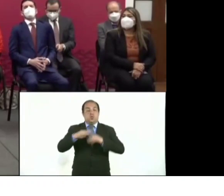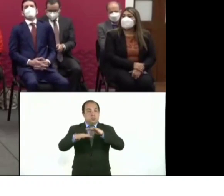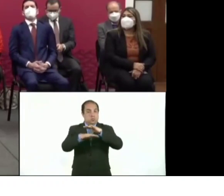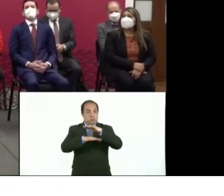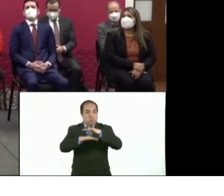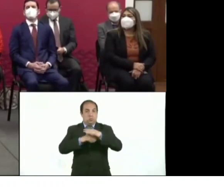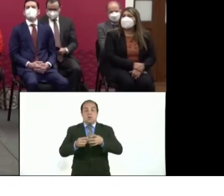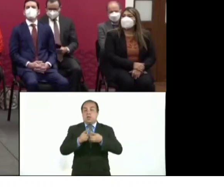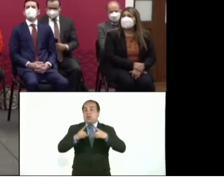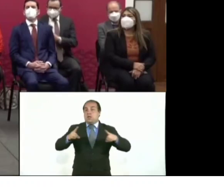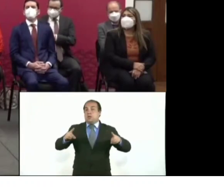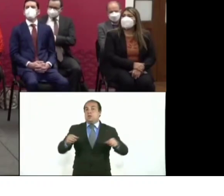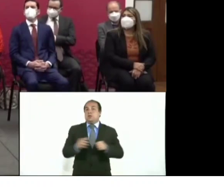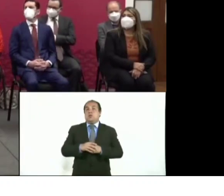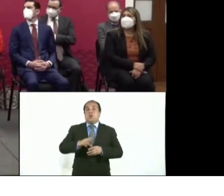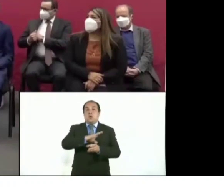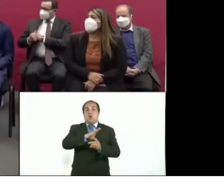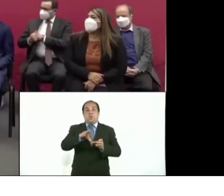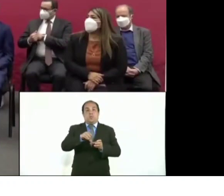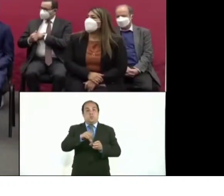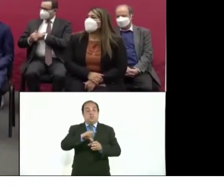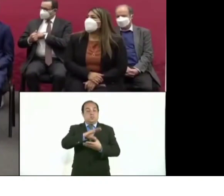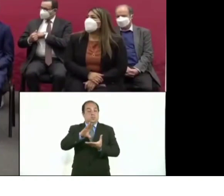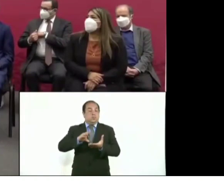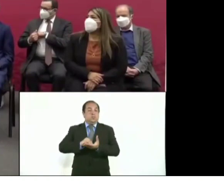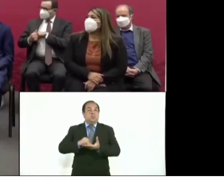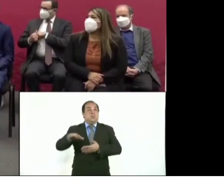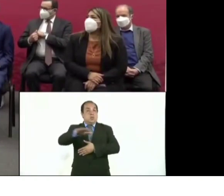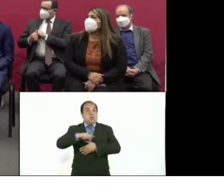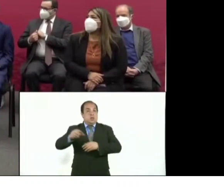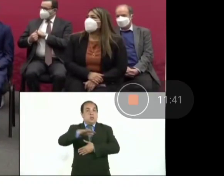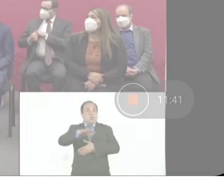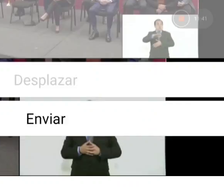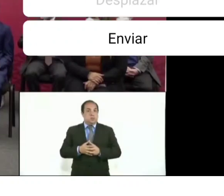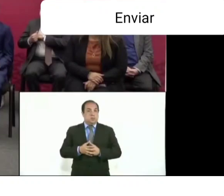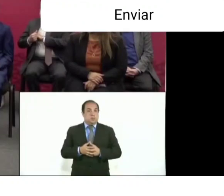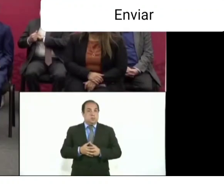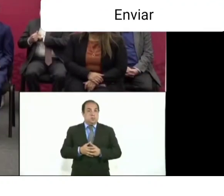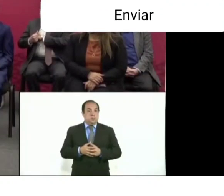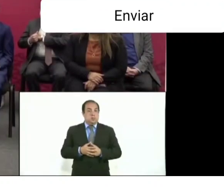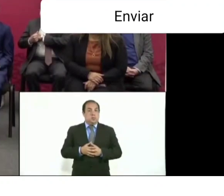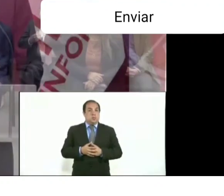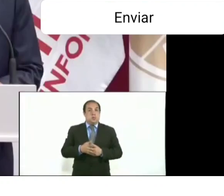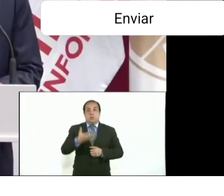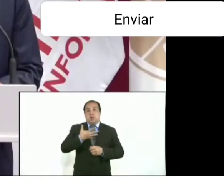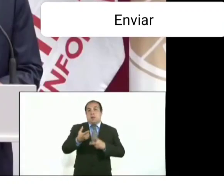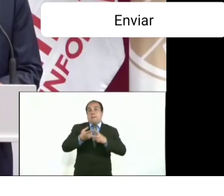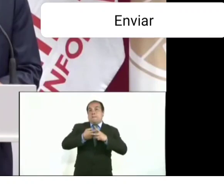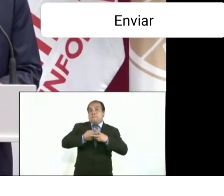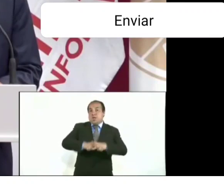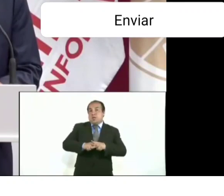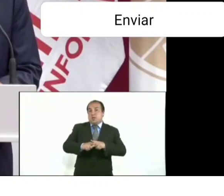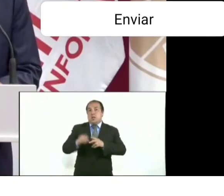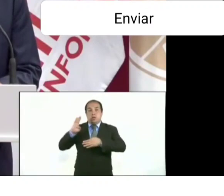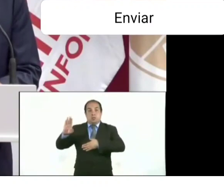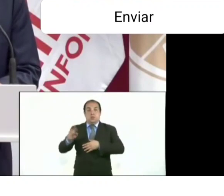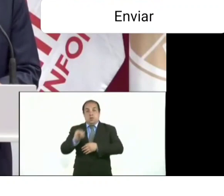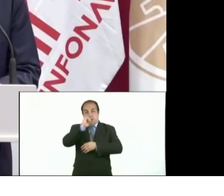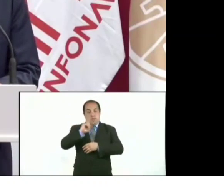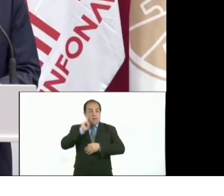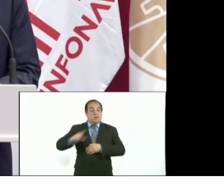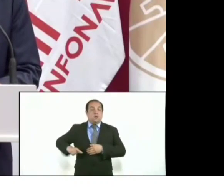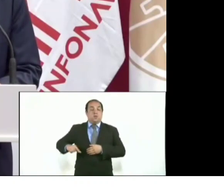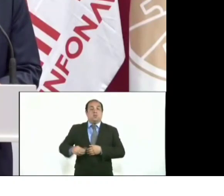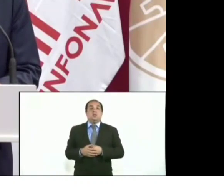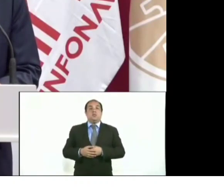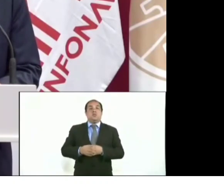el desarrollo integral del espacio urbano, tal y como ha sido desde el inicio el compromiso de la jefa de gobierno con los habitantes de